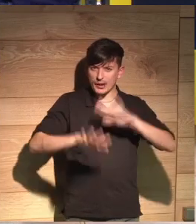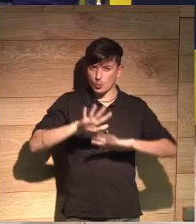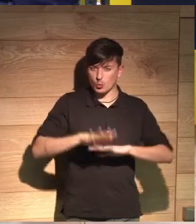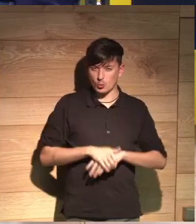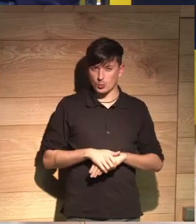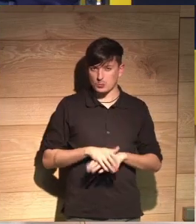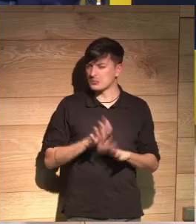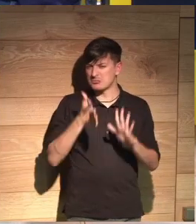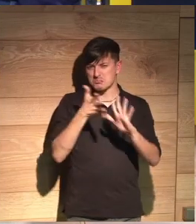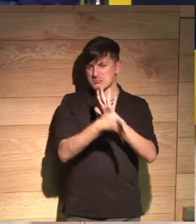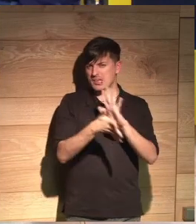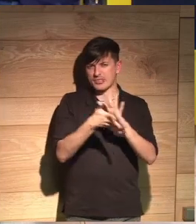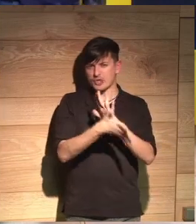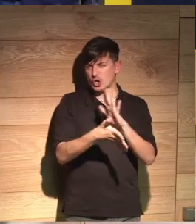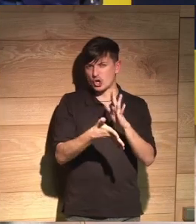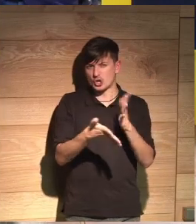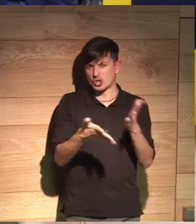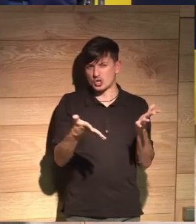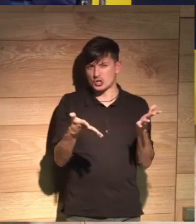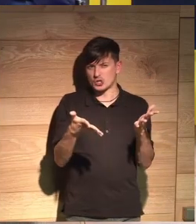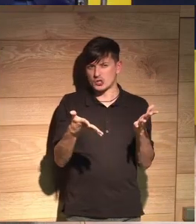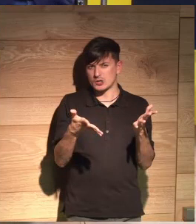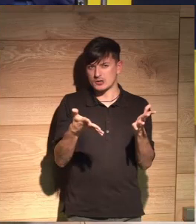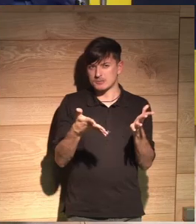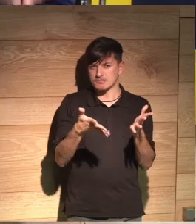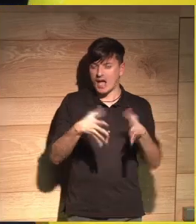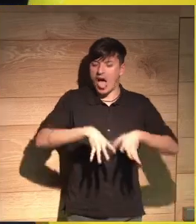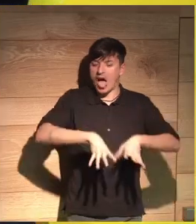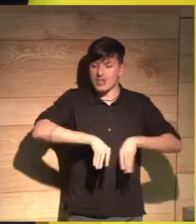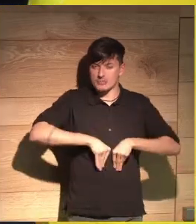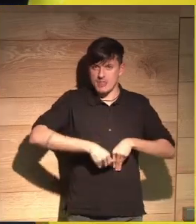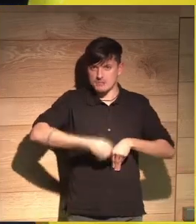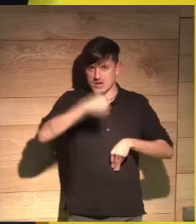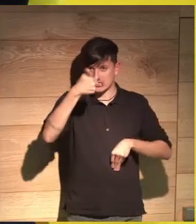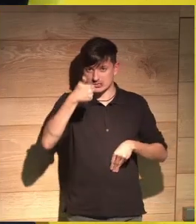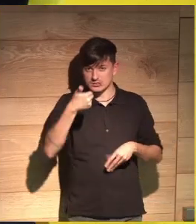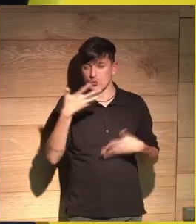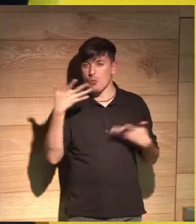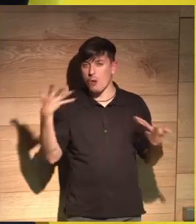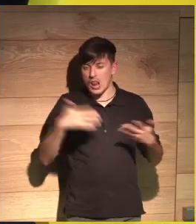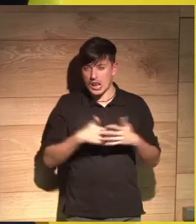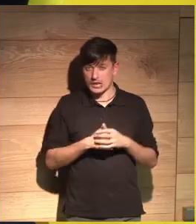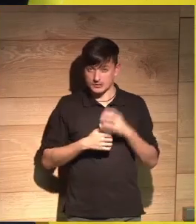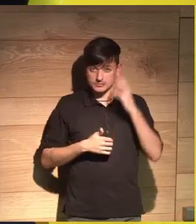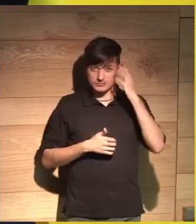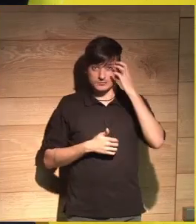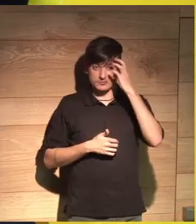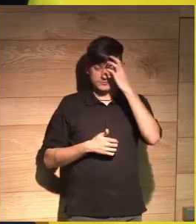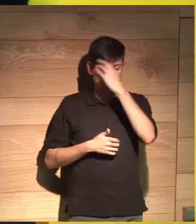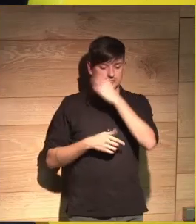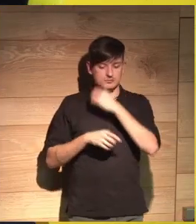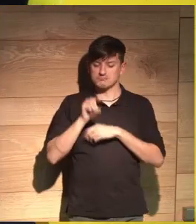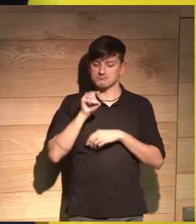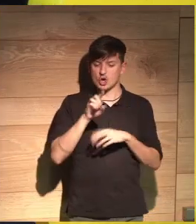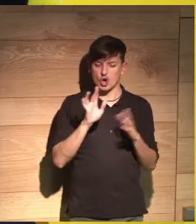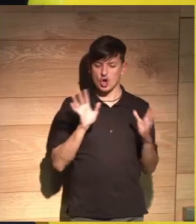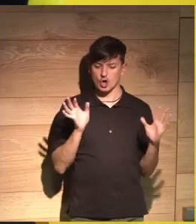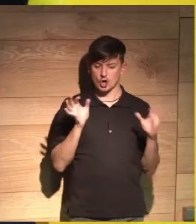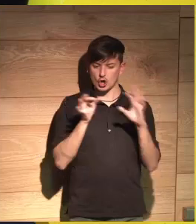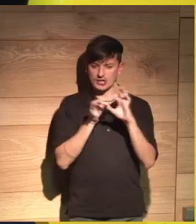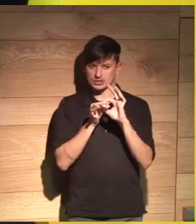más más más aceptada todavía y es que eso está conectado a la